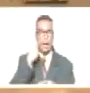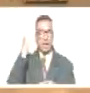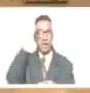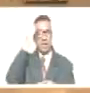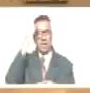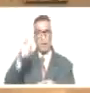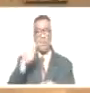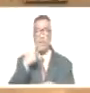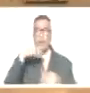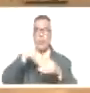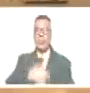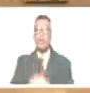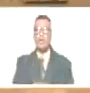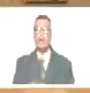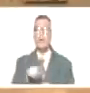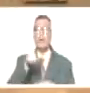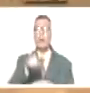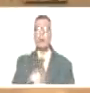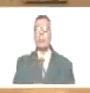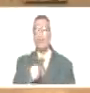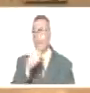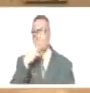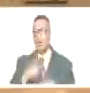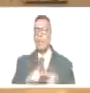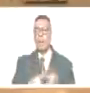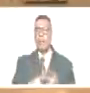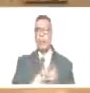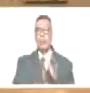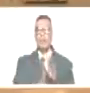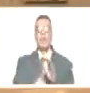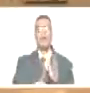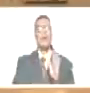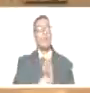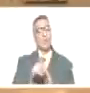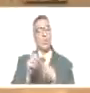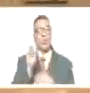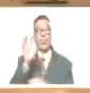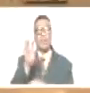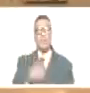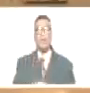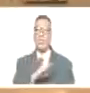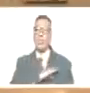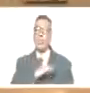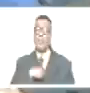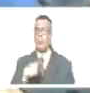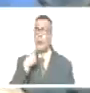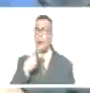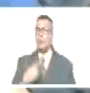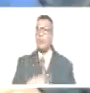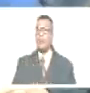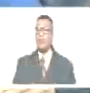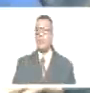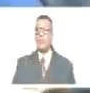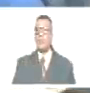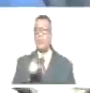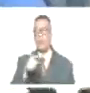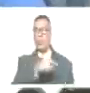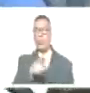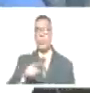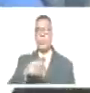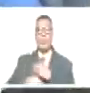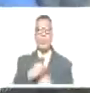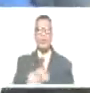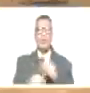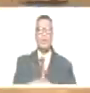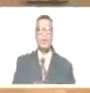más que el bien y la prosperidad del país. Esta es mi opinión con respecto a lo que usted debe hacer. Y por